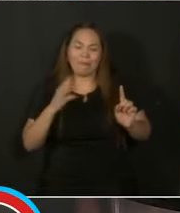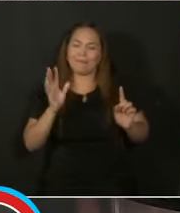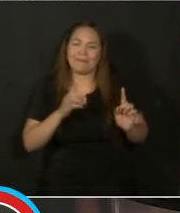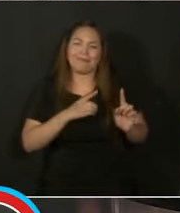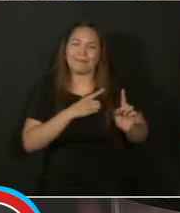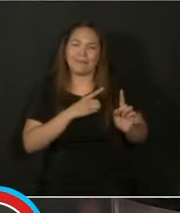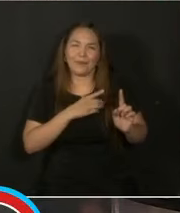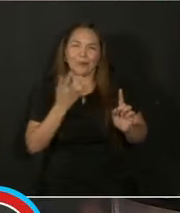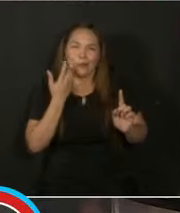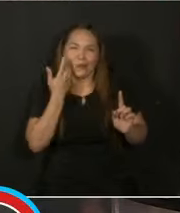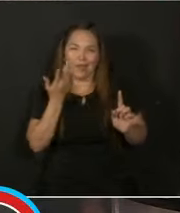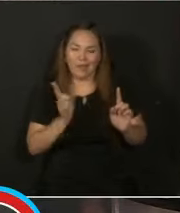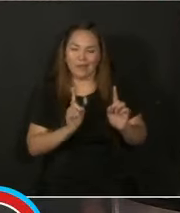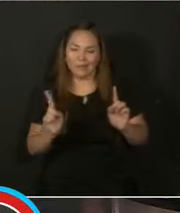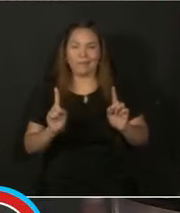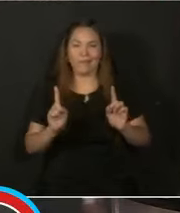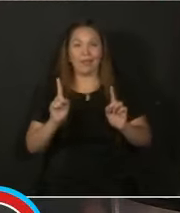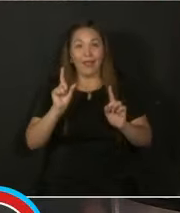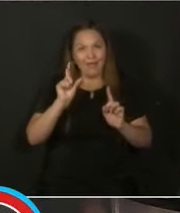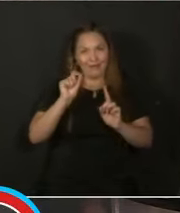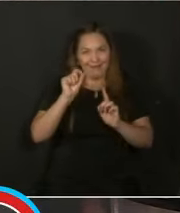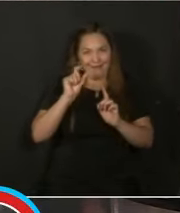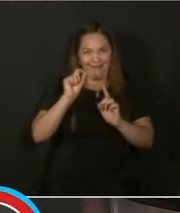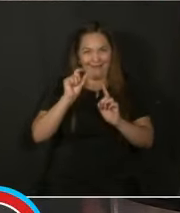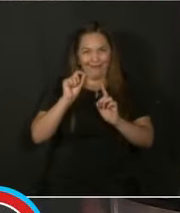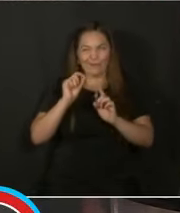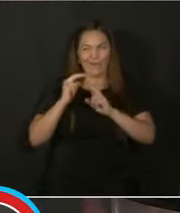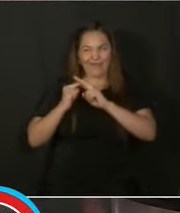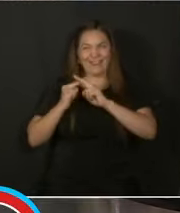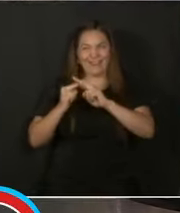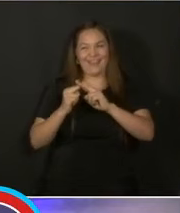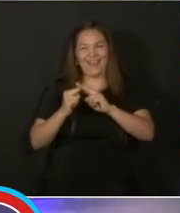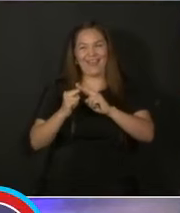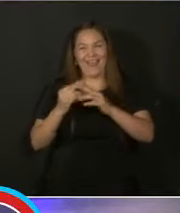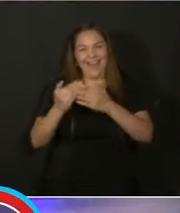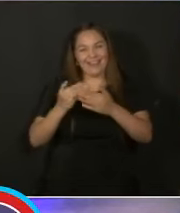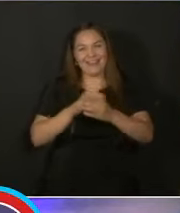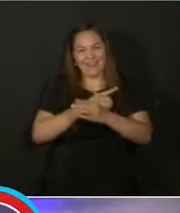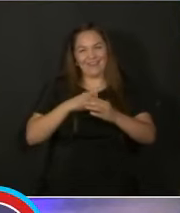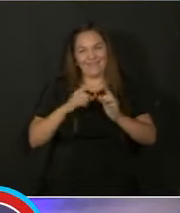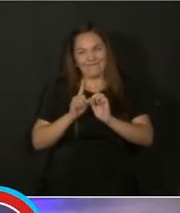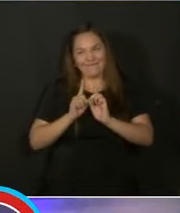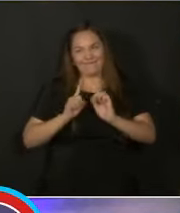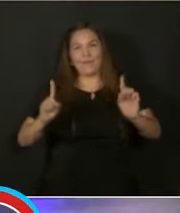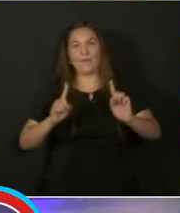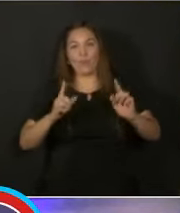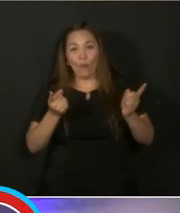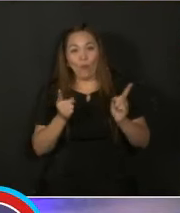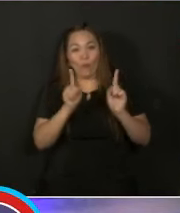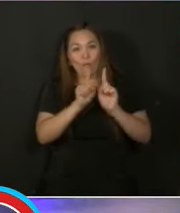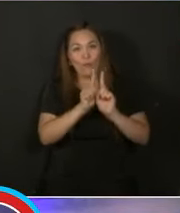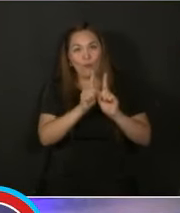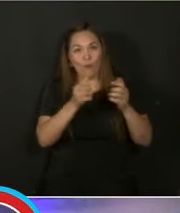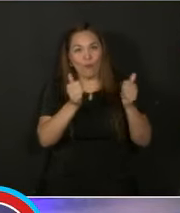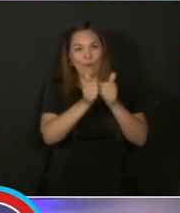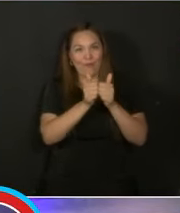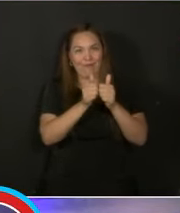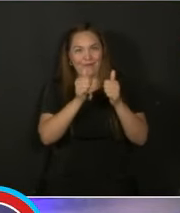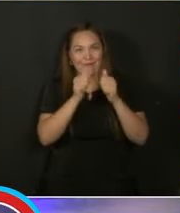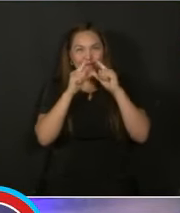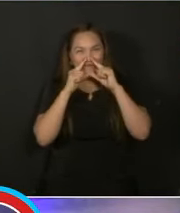a los 20 por si regresáramos el tiempo estuvo 15 años con ramón ayala cuánto tiempo